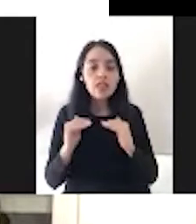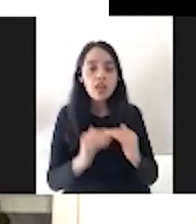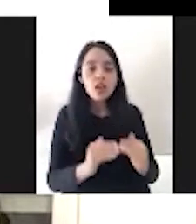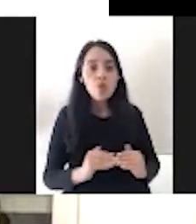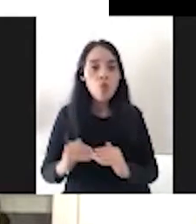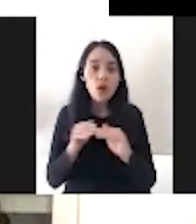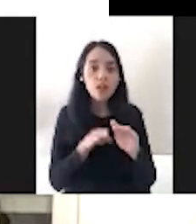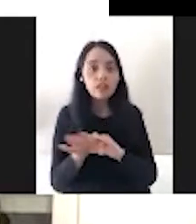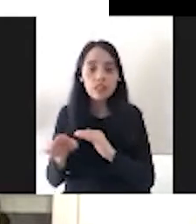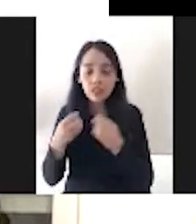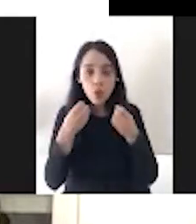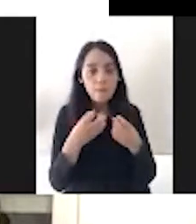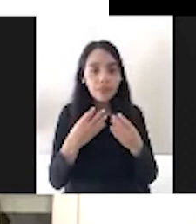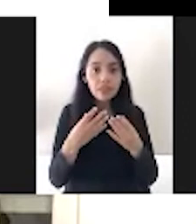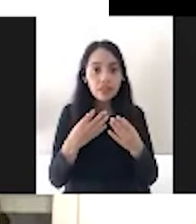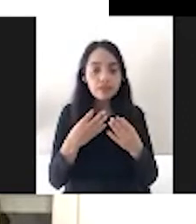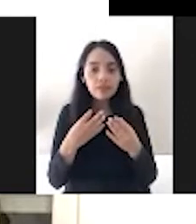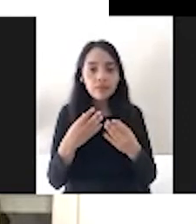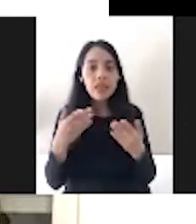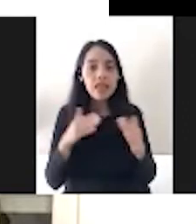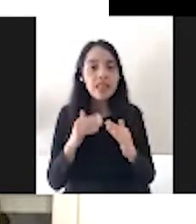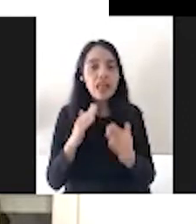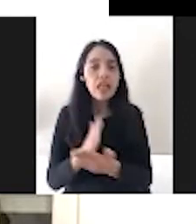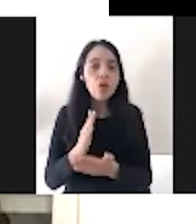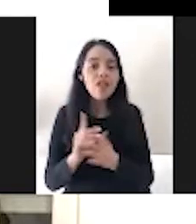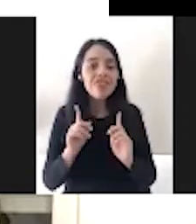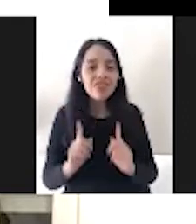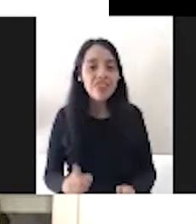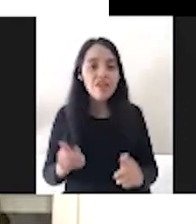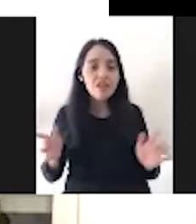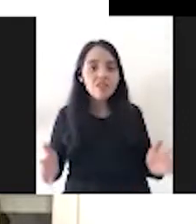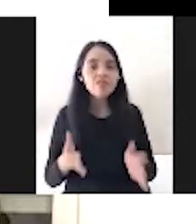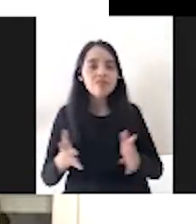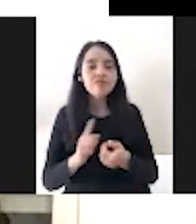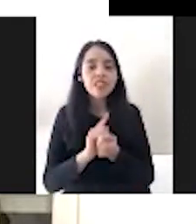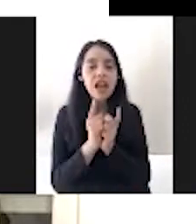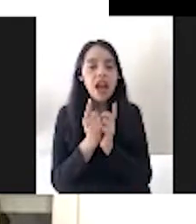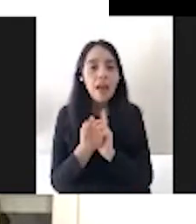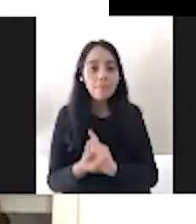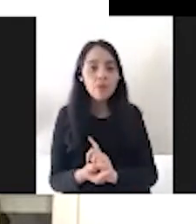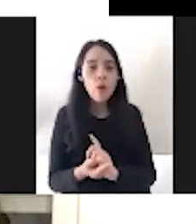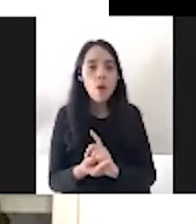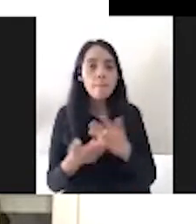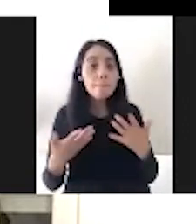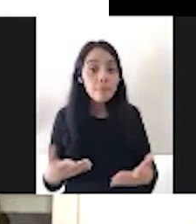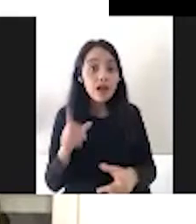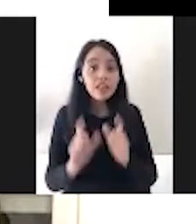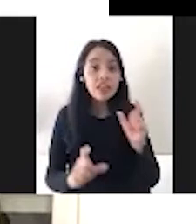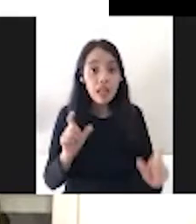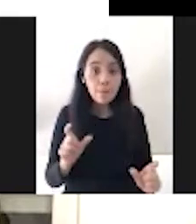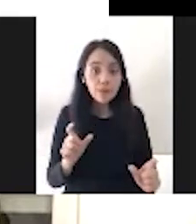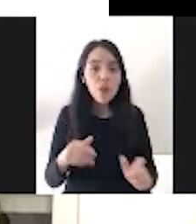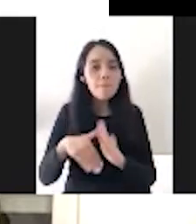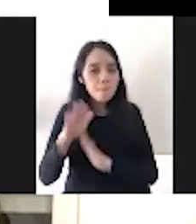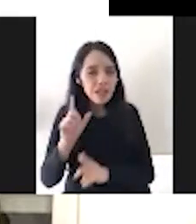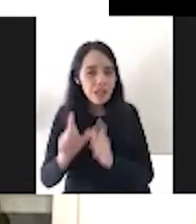aprendizaje, que las escuelas deben generar cambios para que las personas, pero sobre todo los más vulnerables,